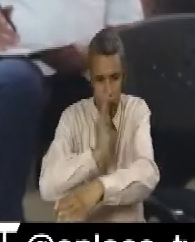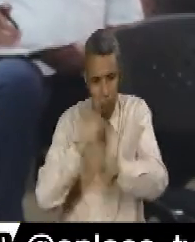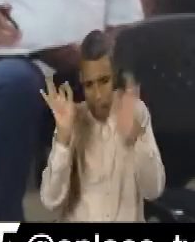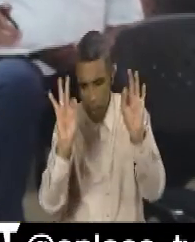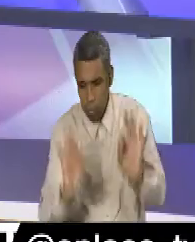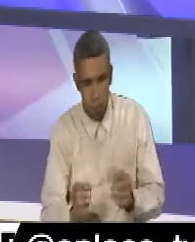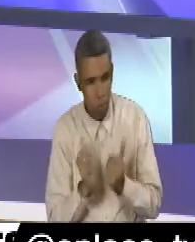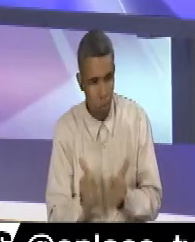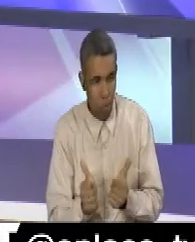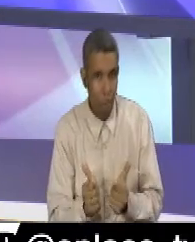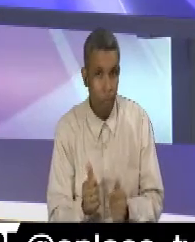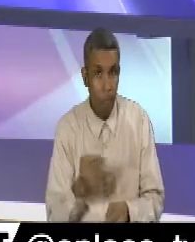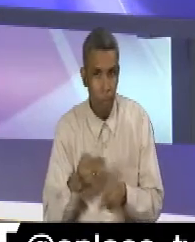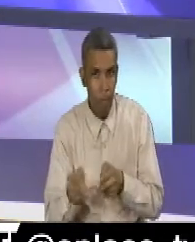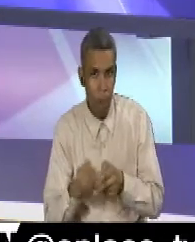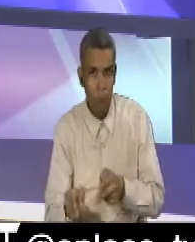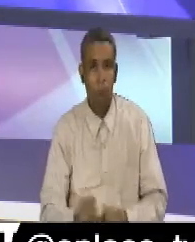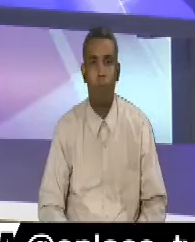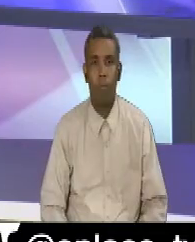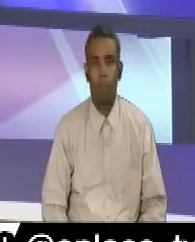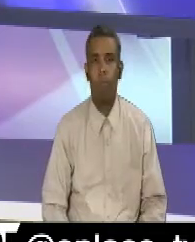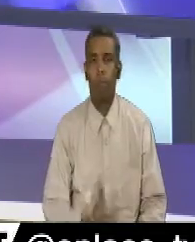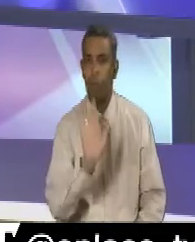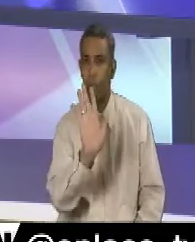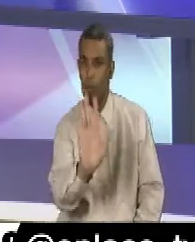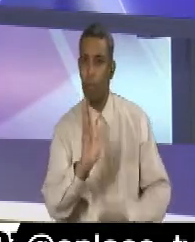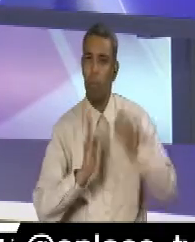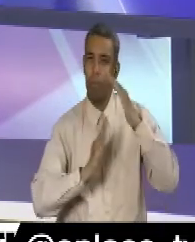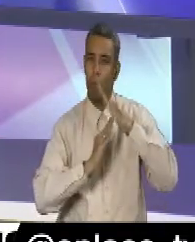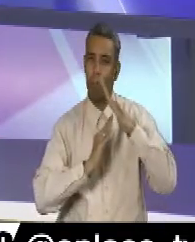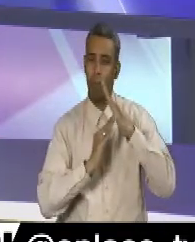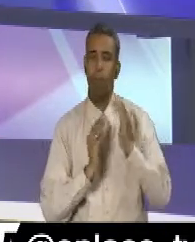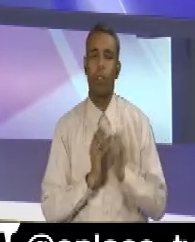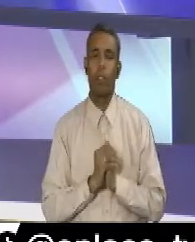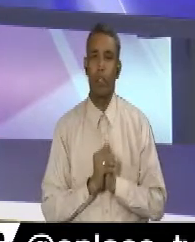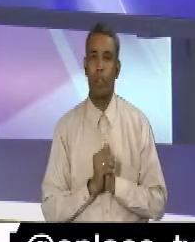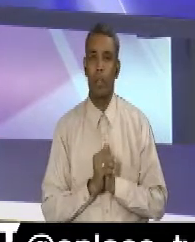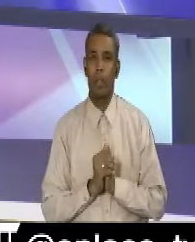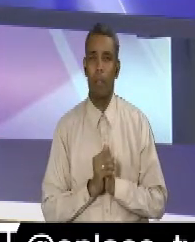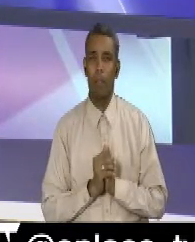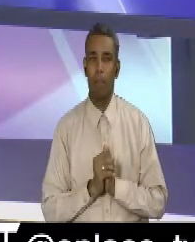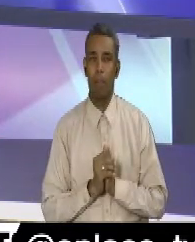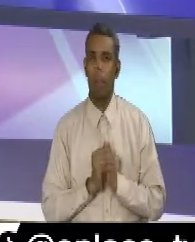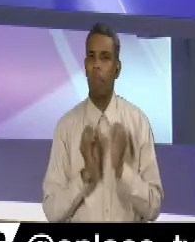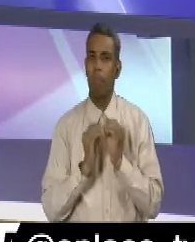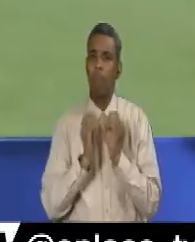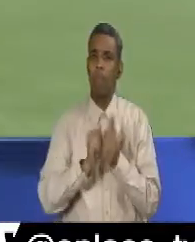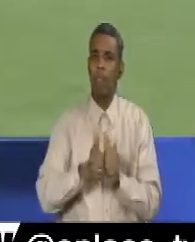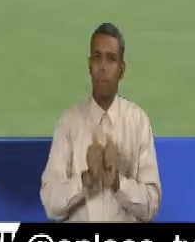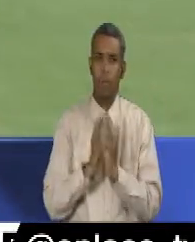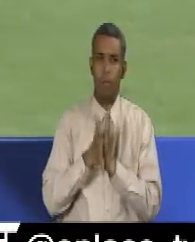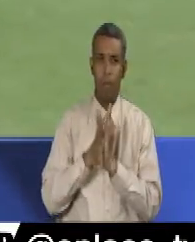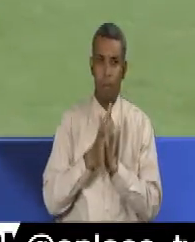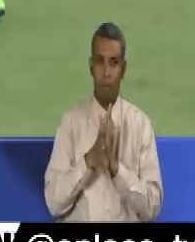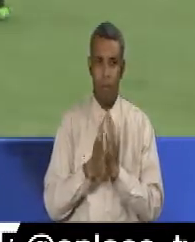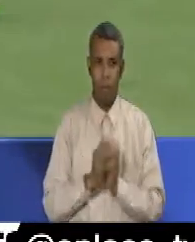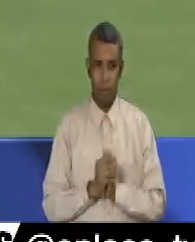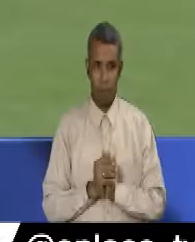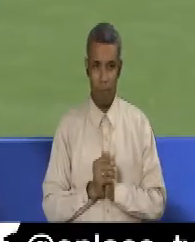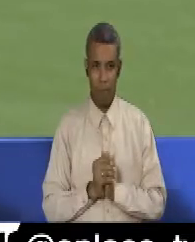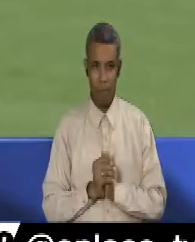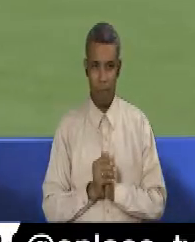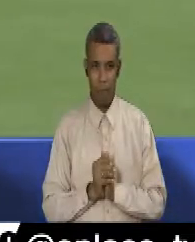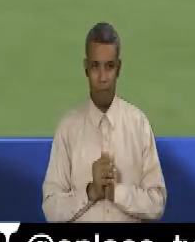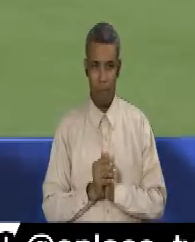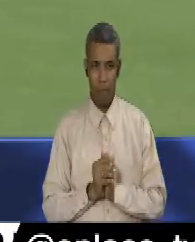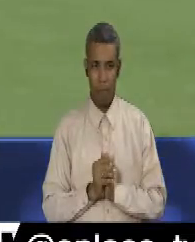elecciones. Hacemos una segunda pausa aquí en Enlace Noticias. Al regresar en Deportes, les estaremos hablando sobre el